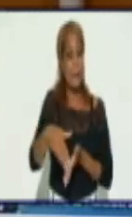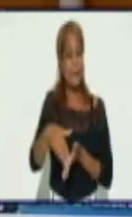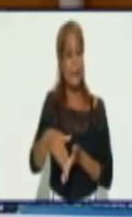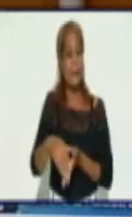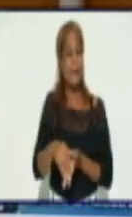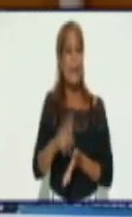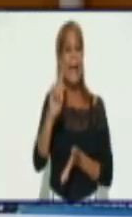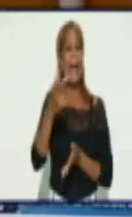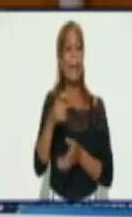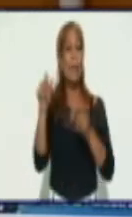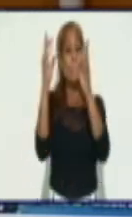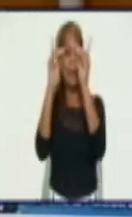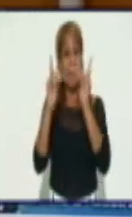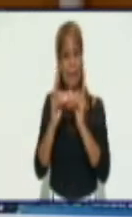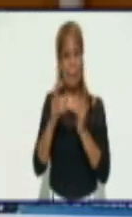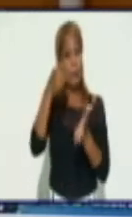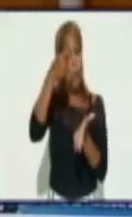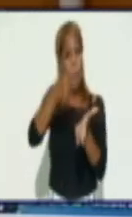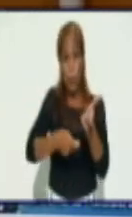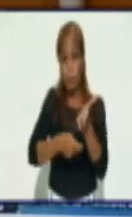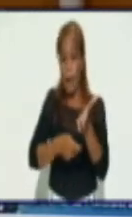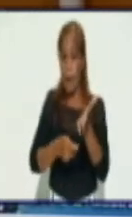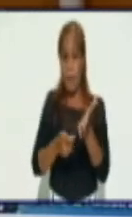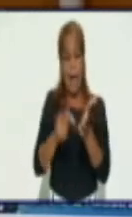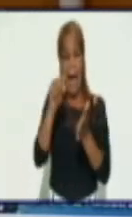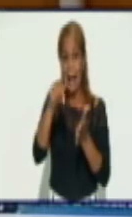nos realizará los cobros en la oficina